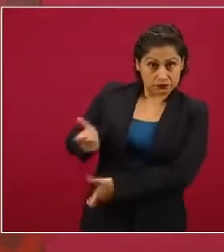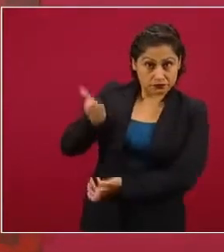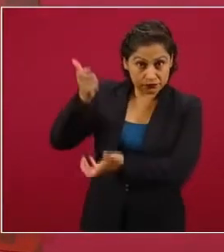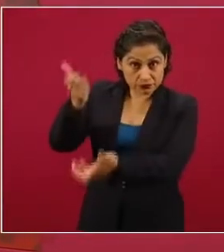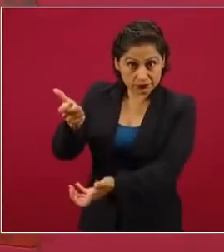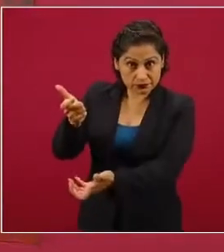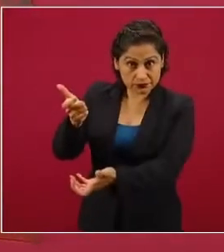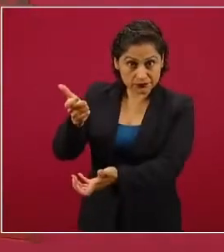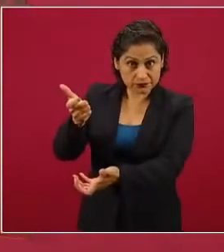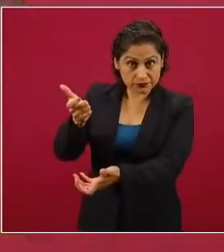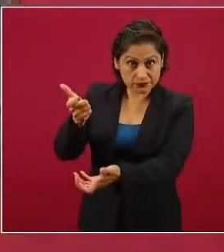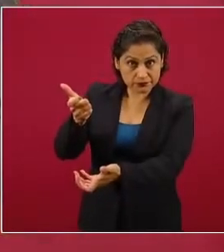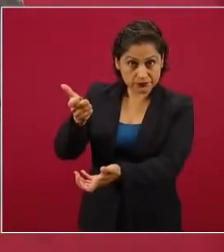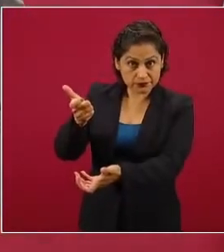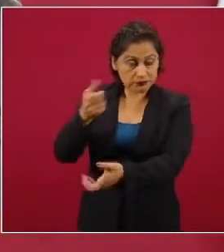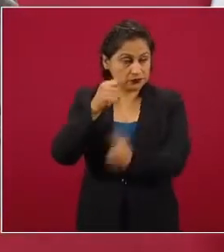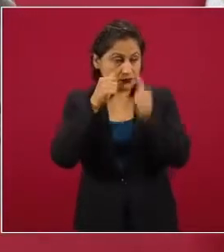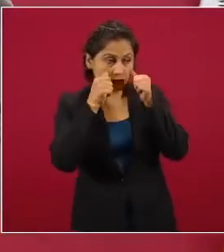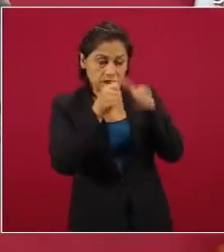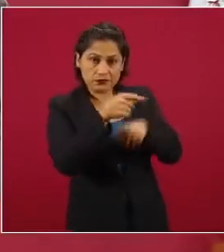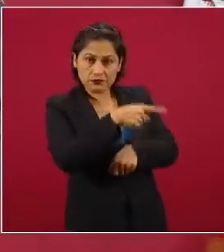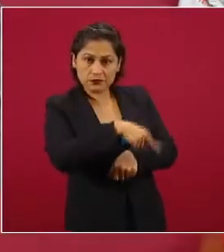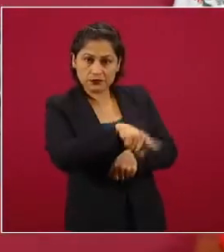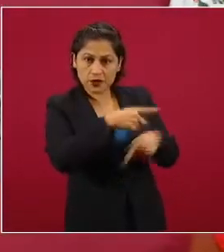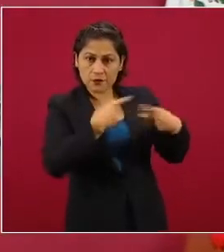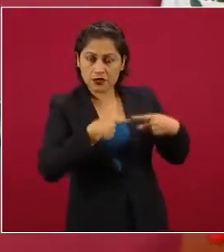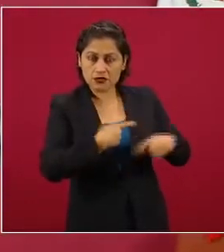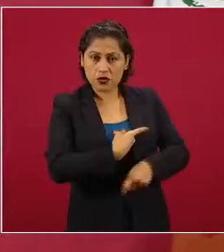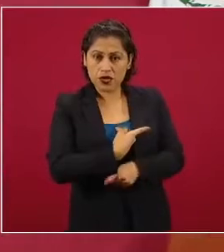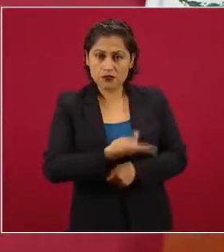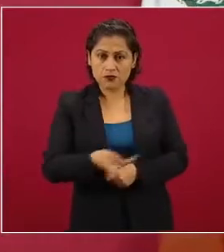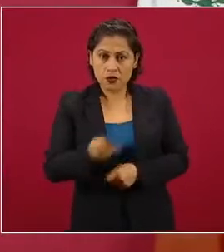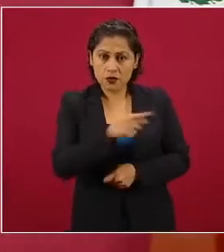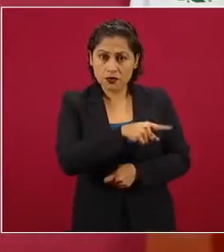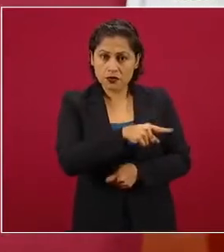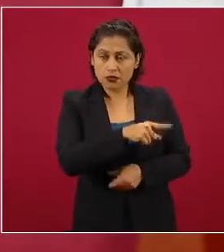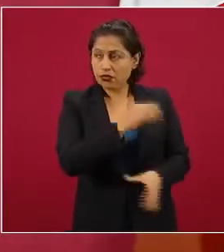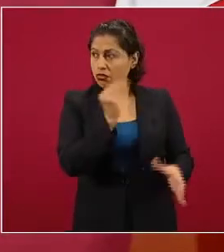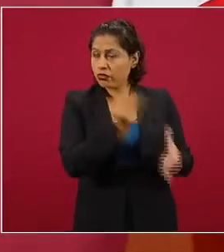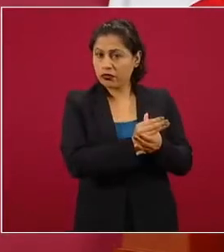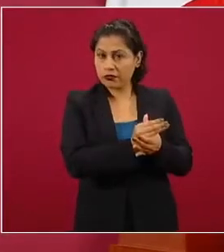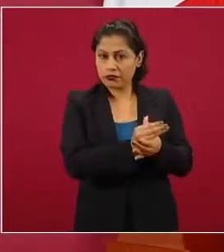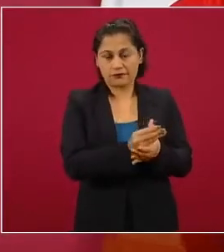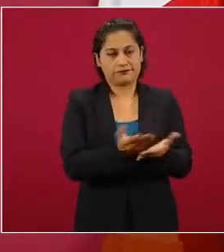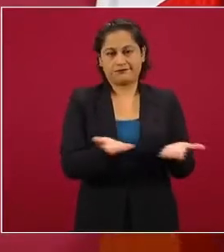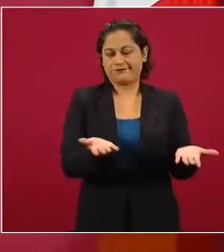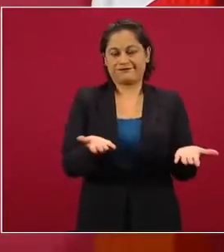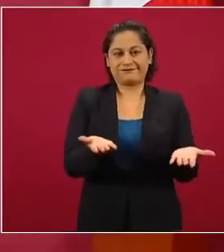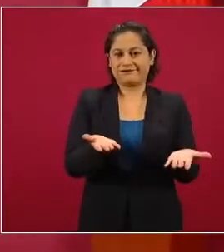y le vamos a dar la espalda a los que lo necesitan?